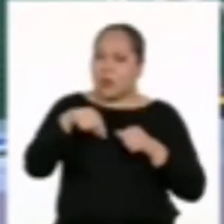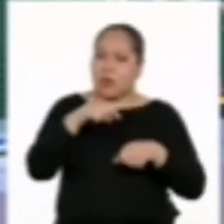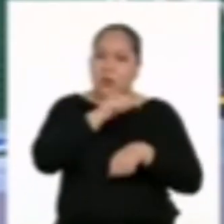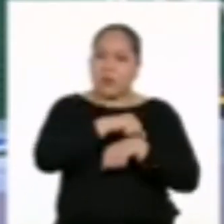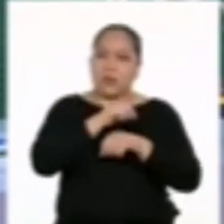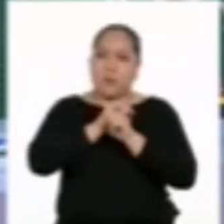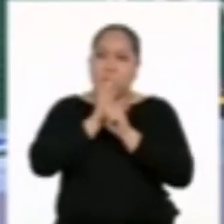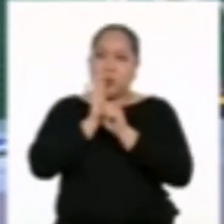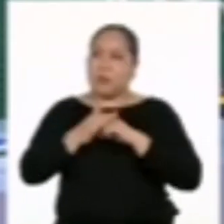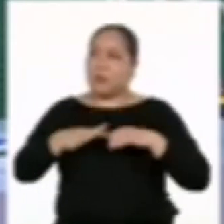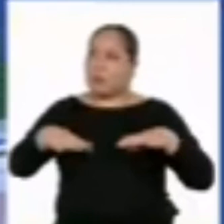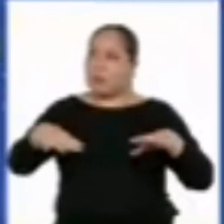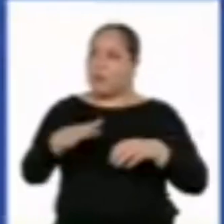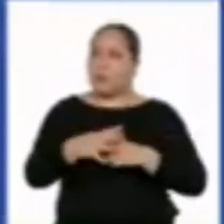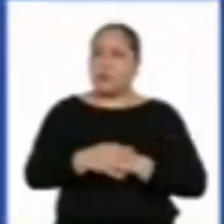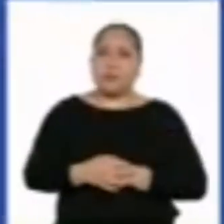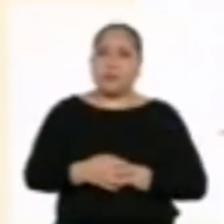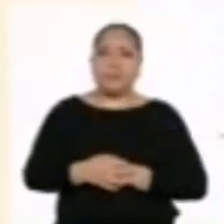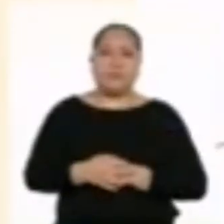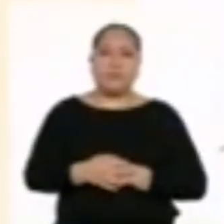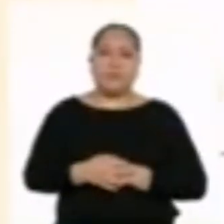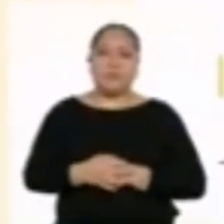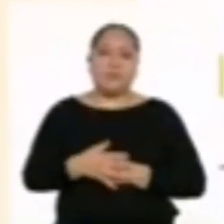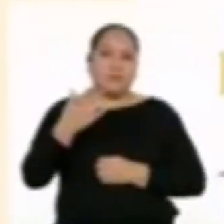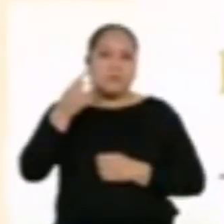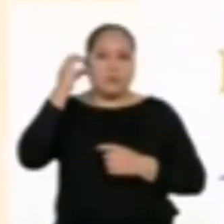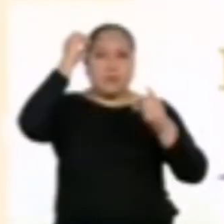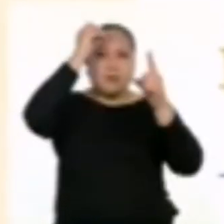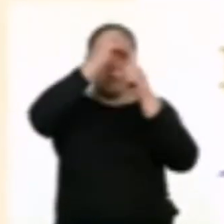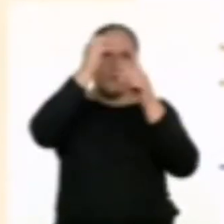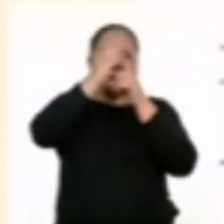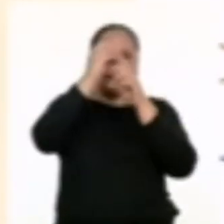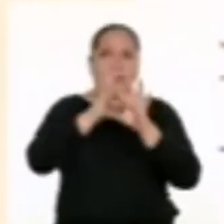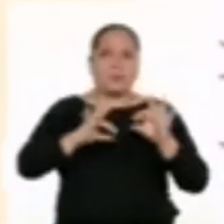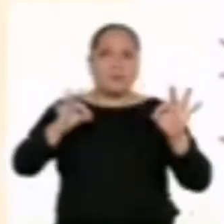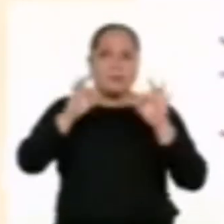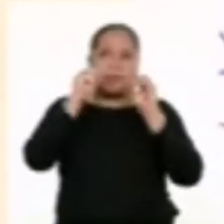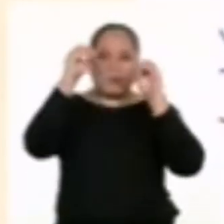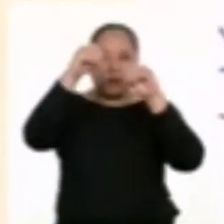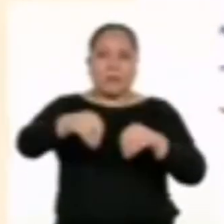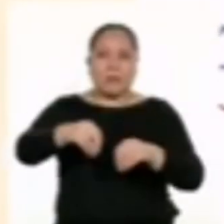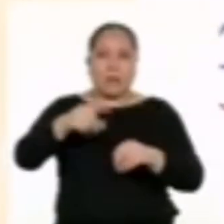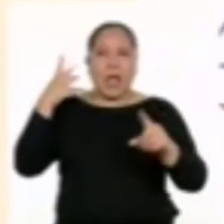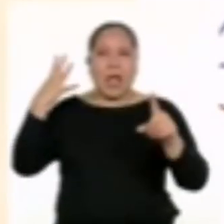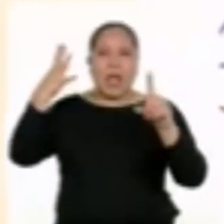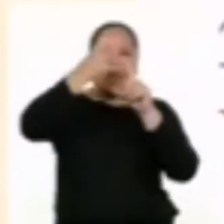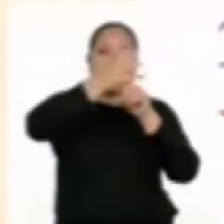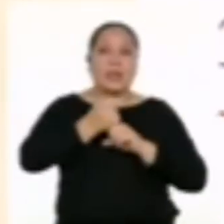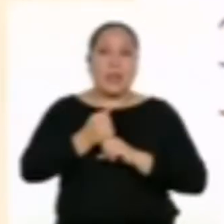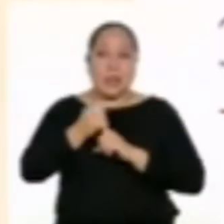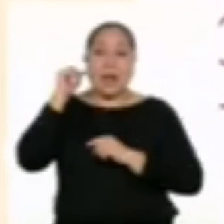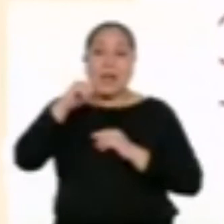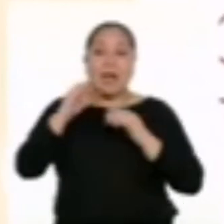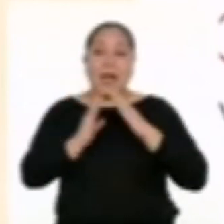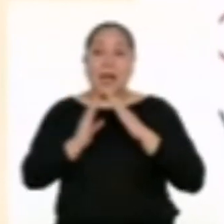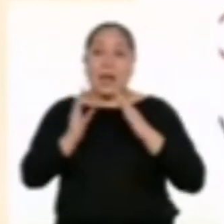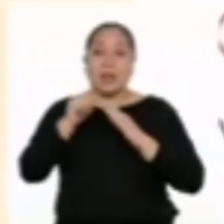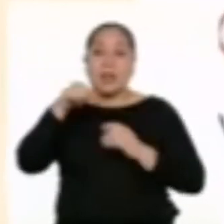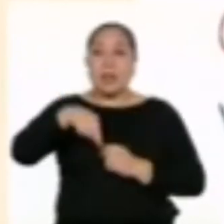el contexto de pandemia por el COVID-19, el objetivo general que propongo es lograr que nuestra casa sea un